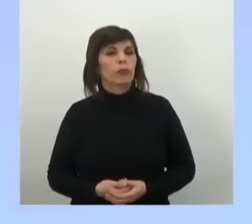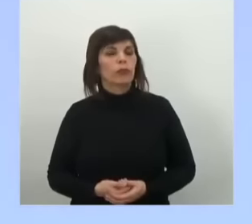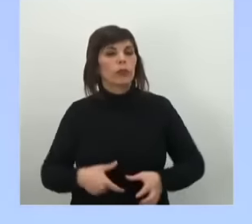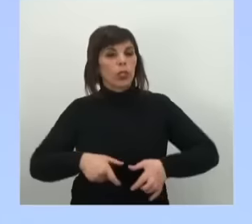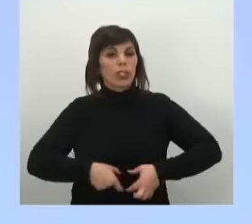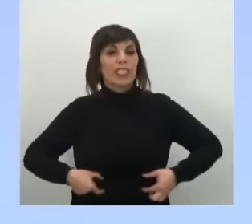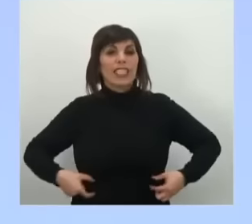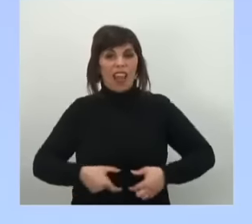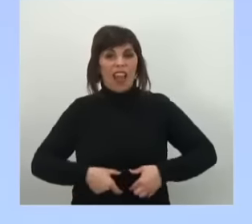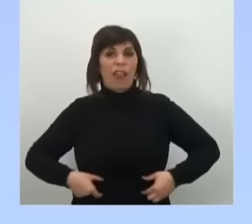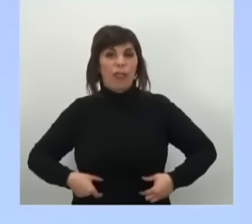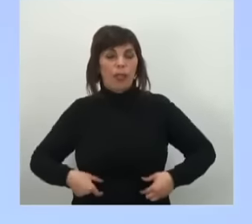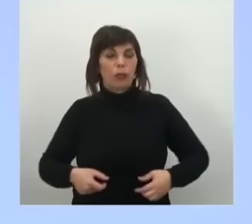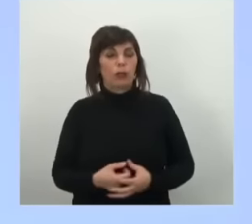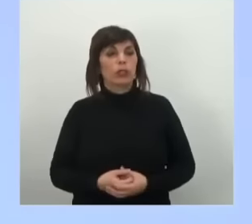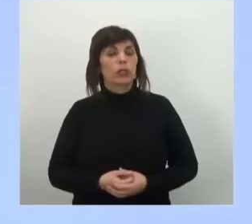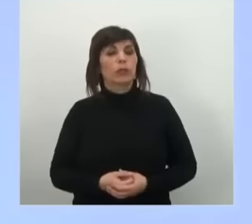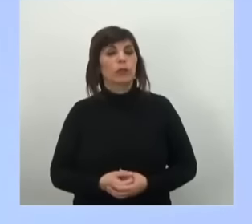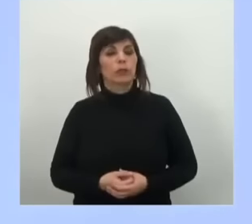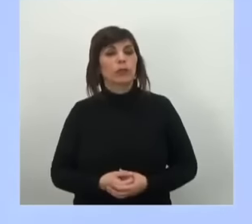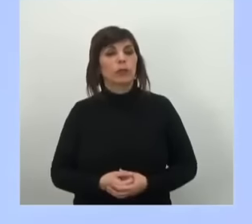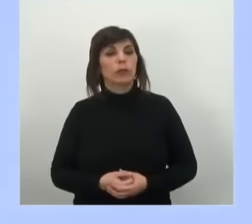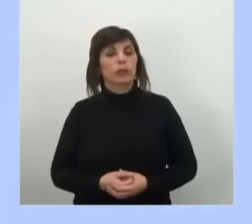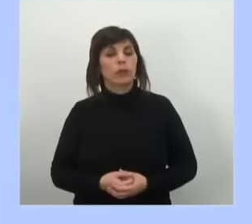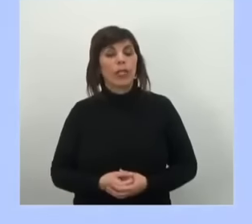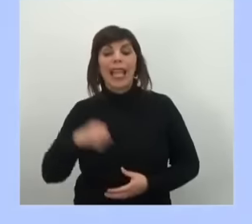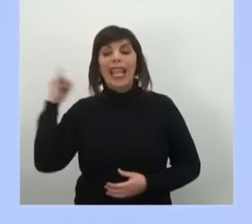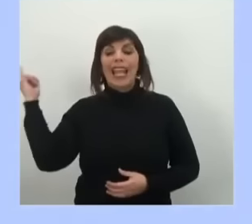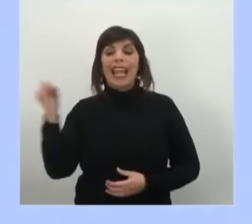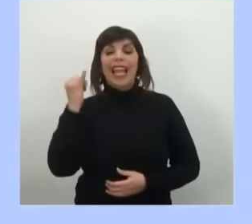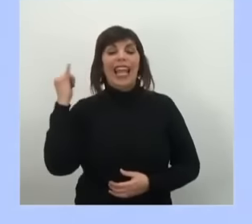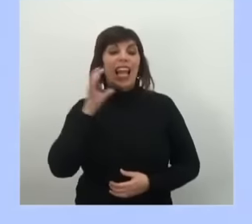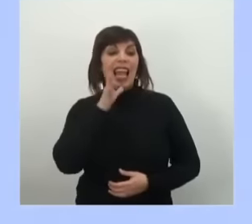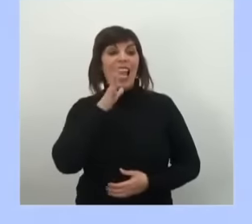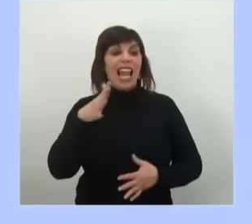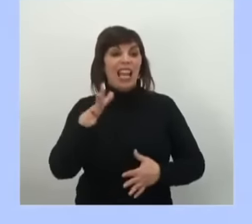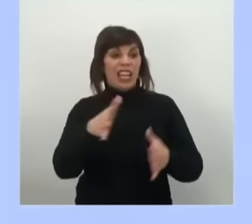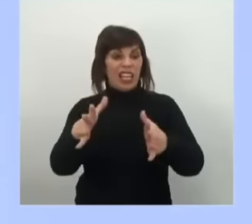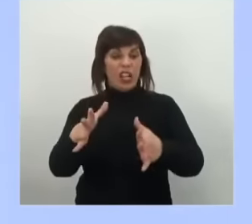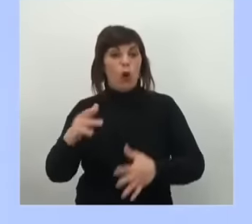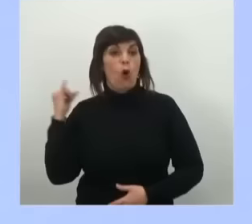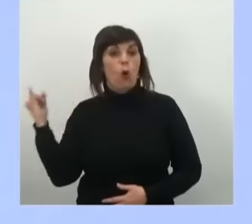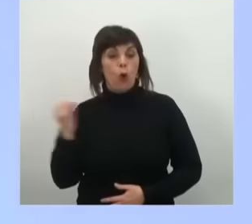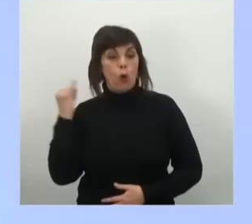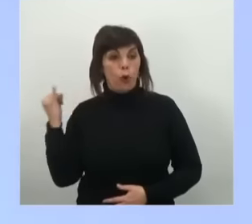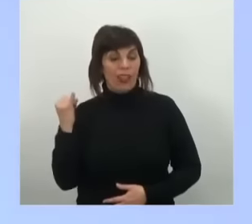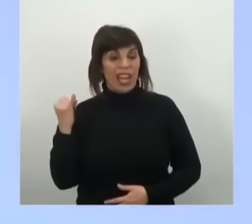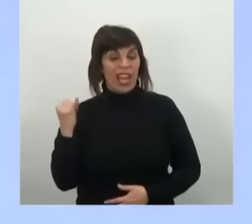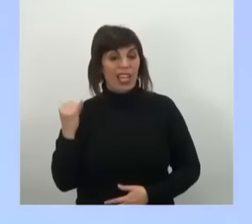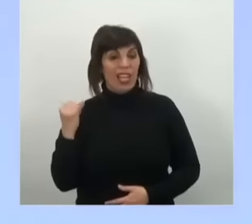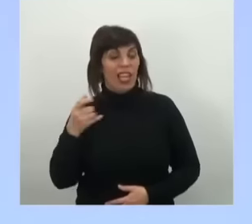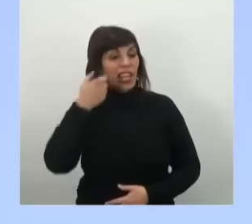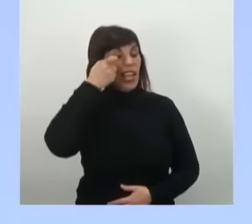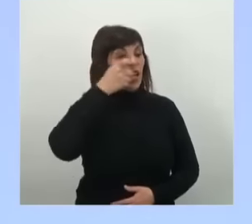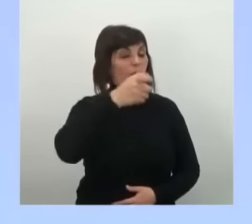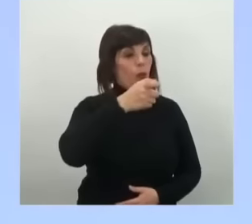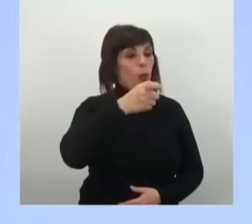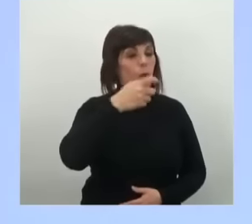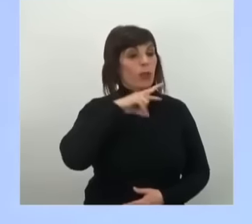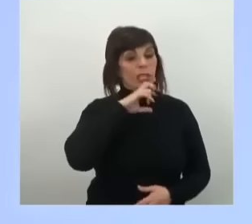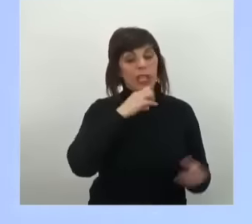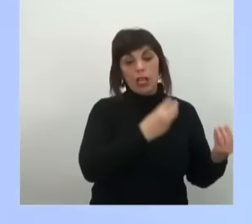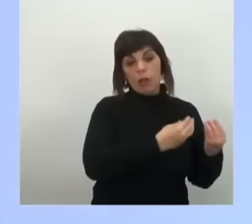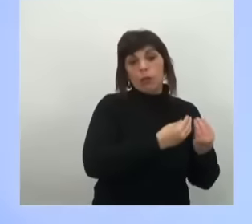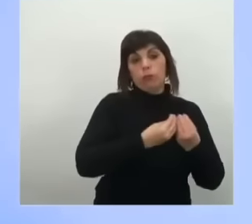y Israel llega a un lugar llamado Jordán al río de Jordán y dice la Biblia en Josué capítulo